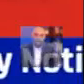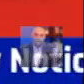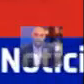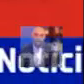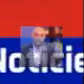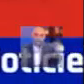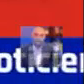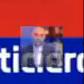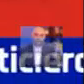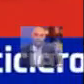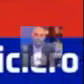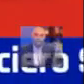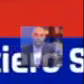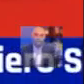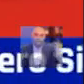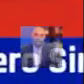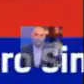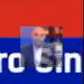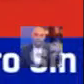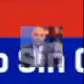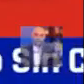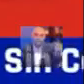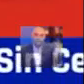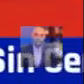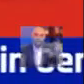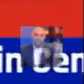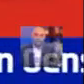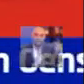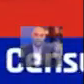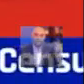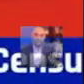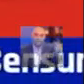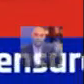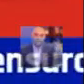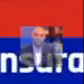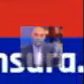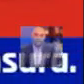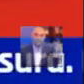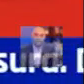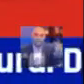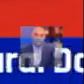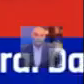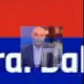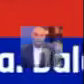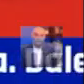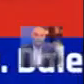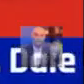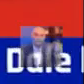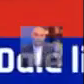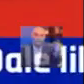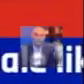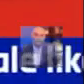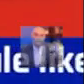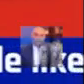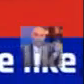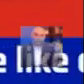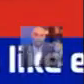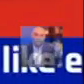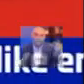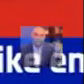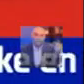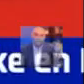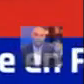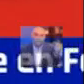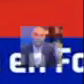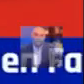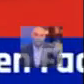ha presentado una denuncia contra Daniel Blancas, el corresponsal de Crónica, por un altercado en la